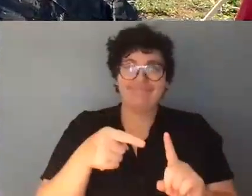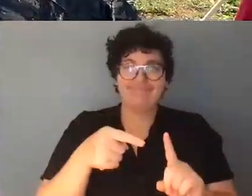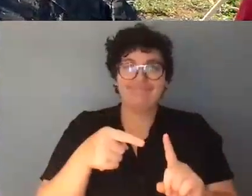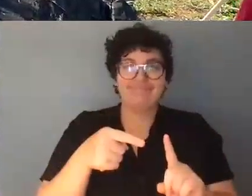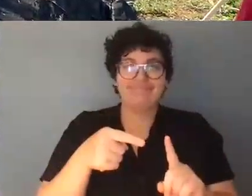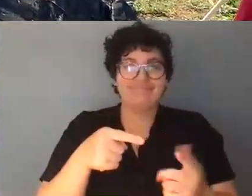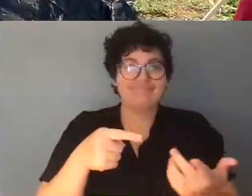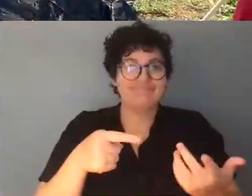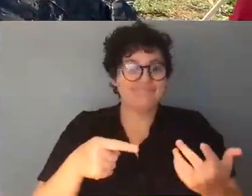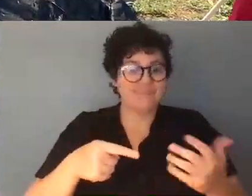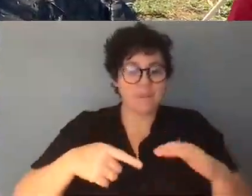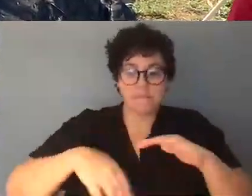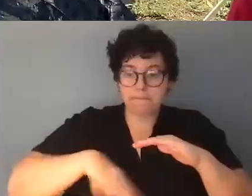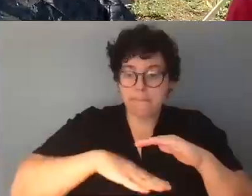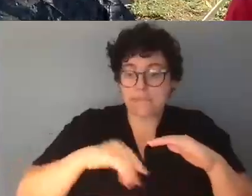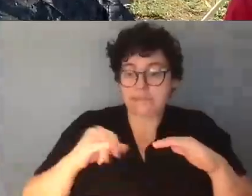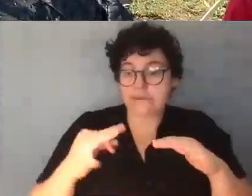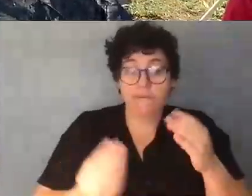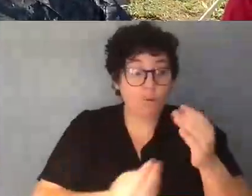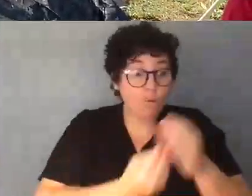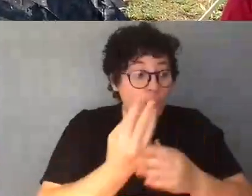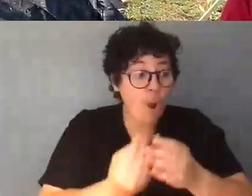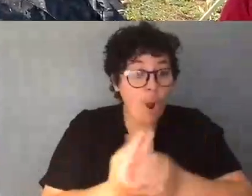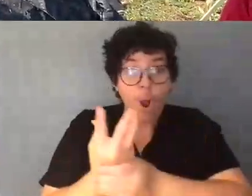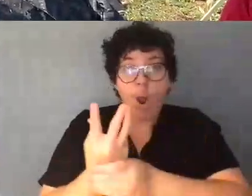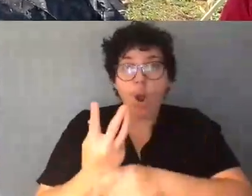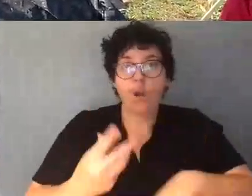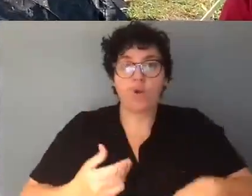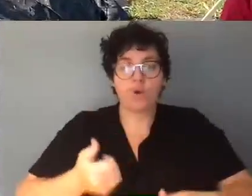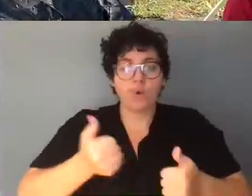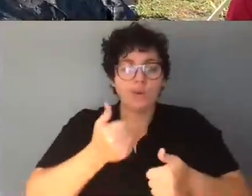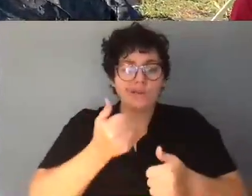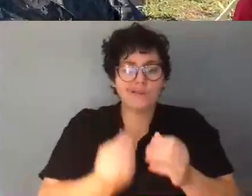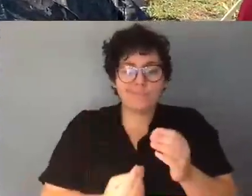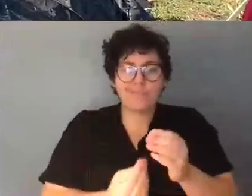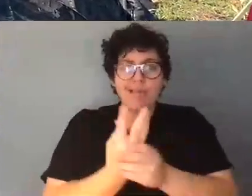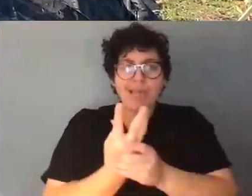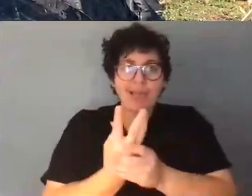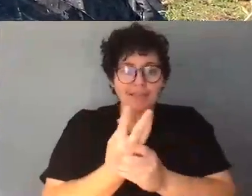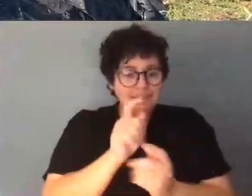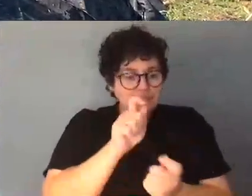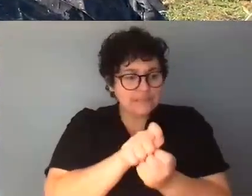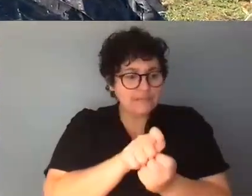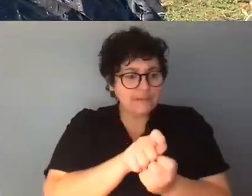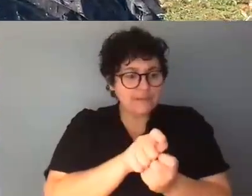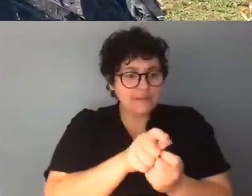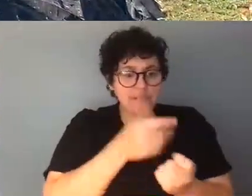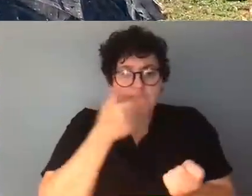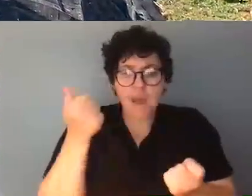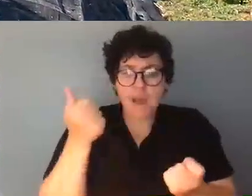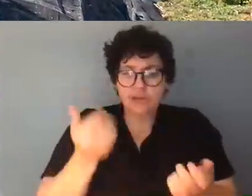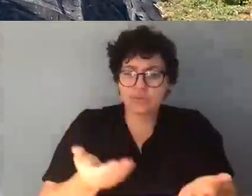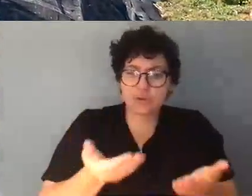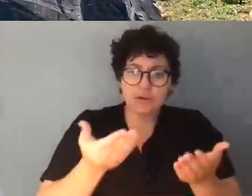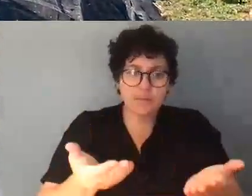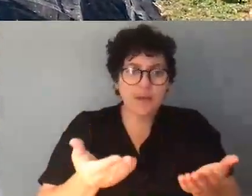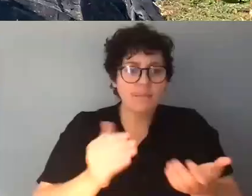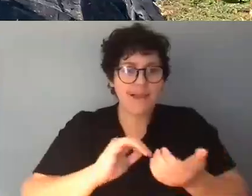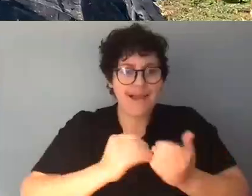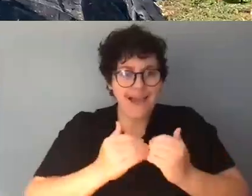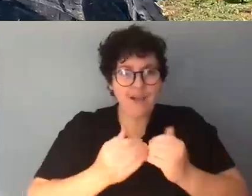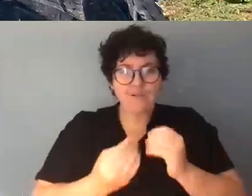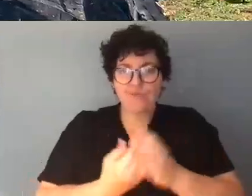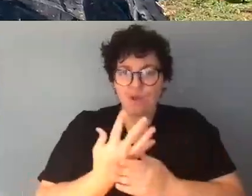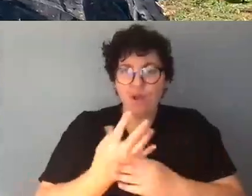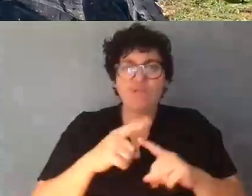nuevos lo básico para sembrar, qué tipo de plantas son las recomendables,